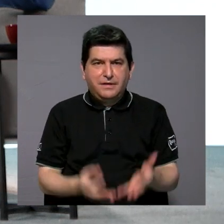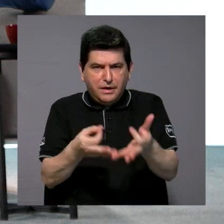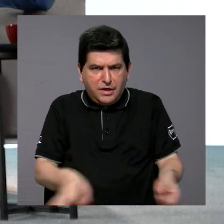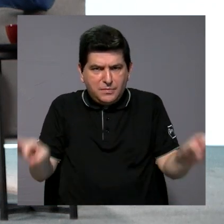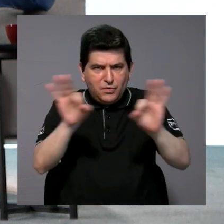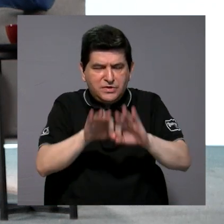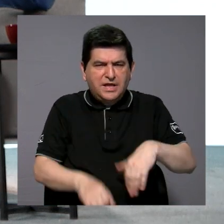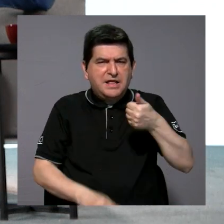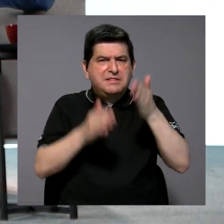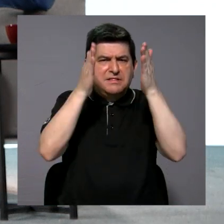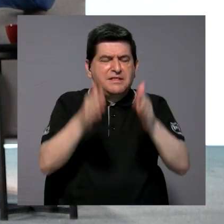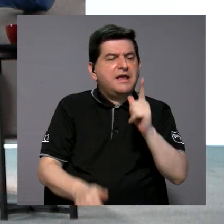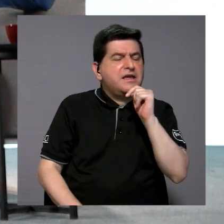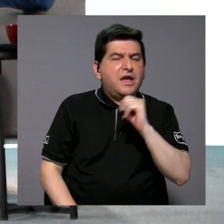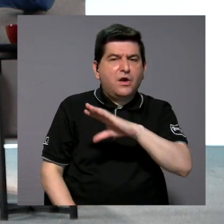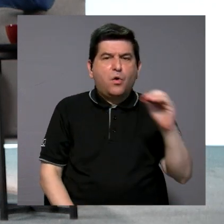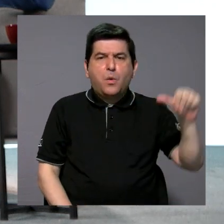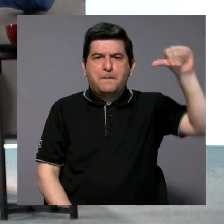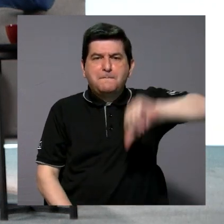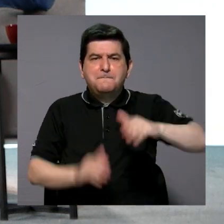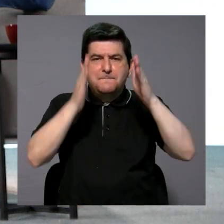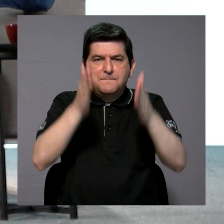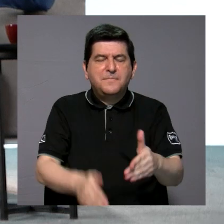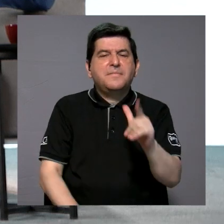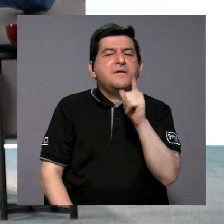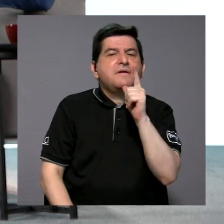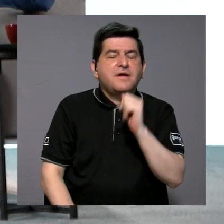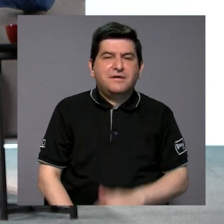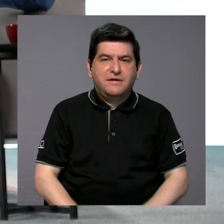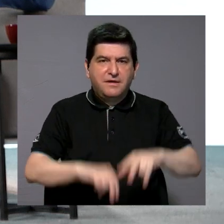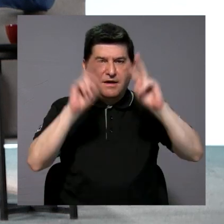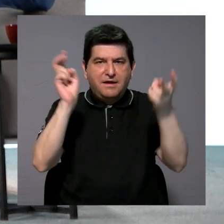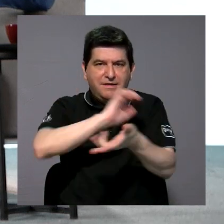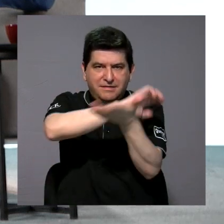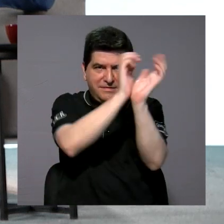los ganadores, quiénes son los perdedores. Ahora,